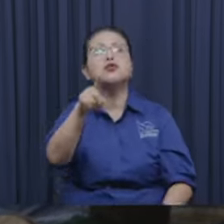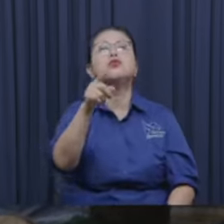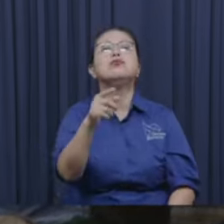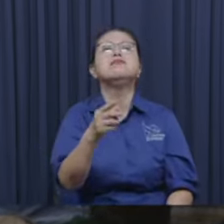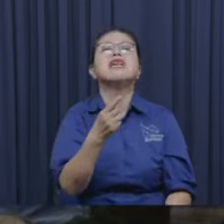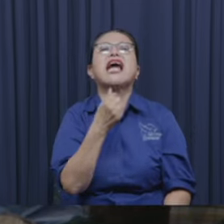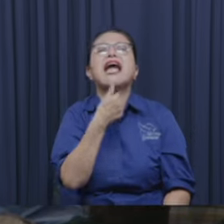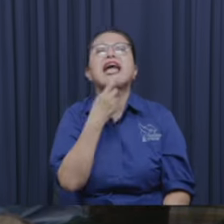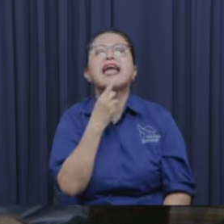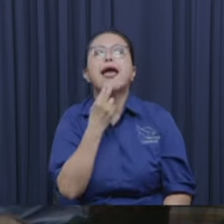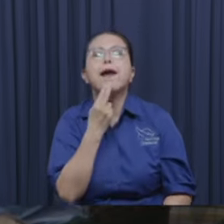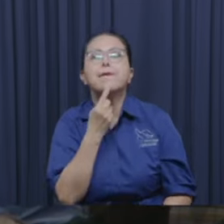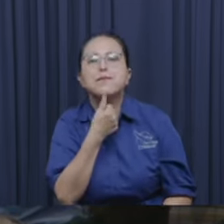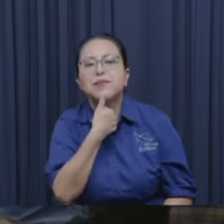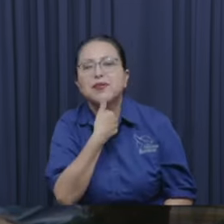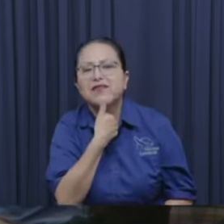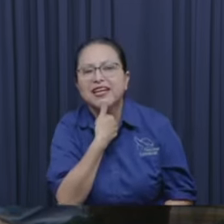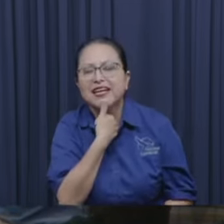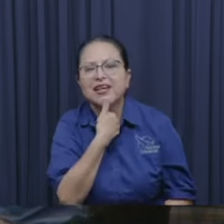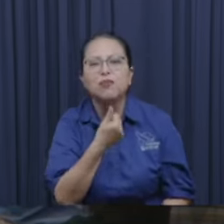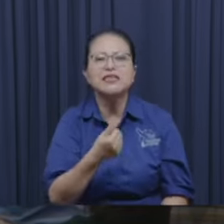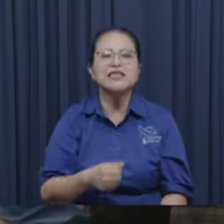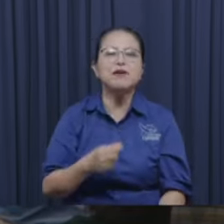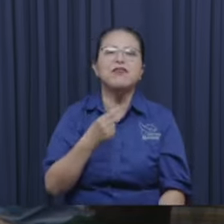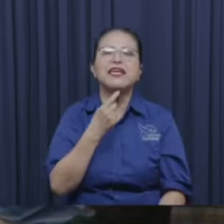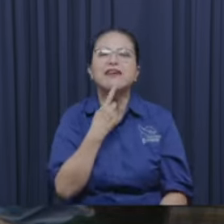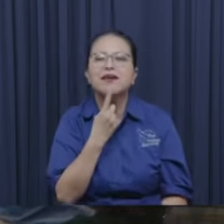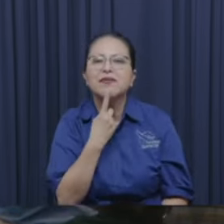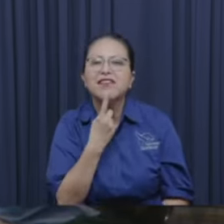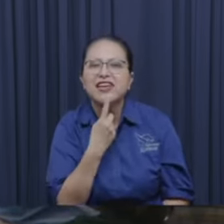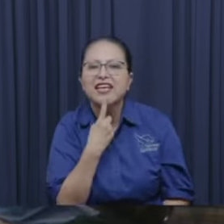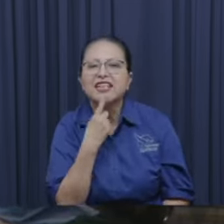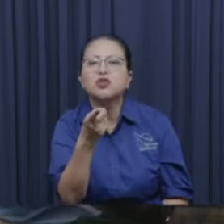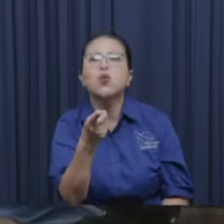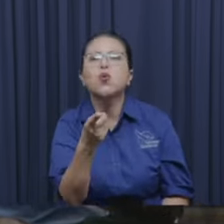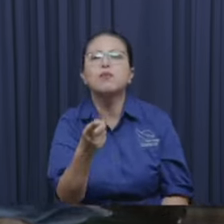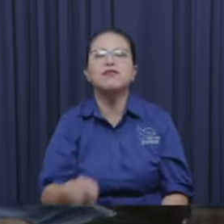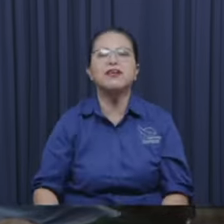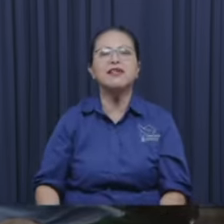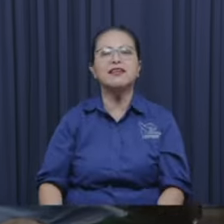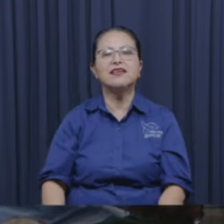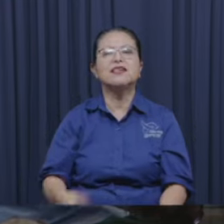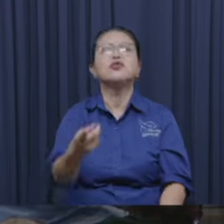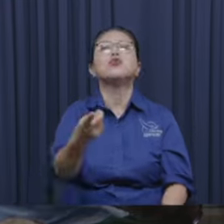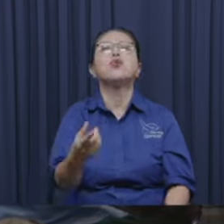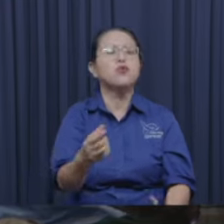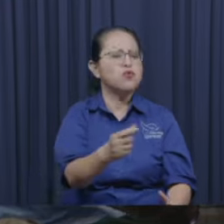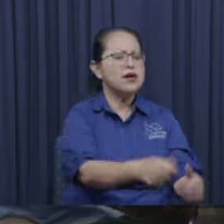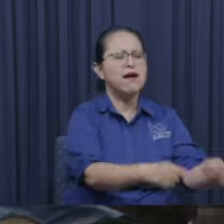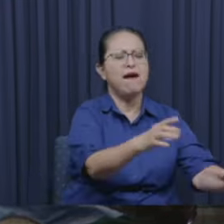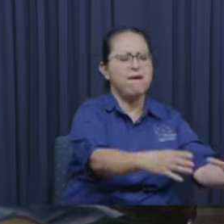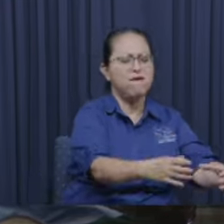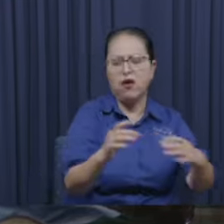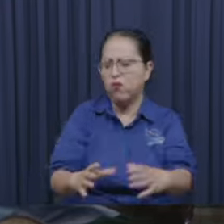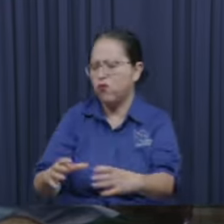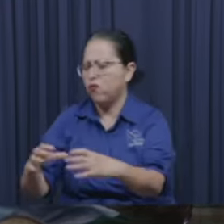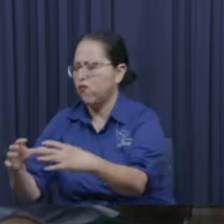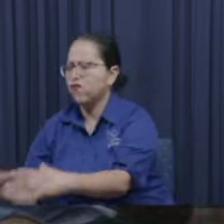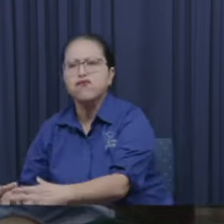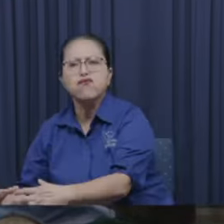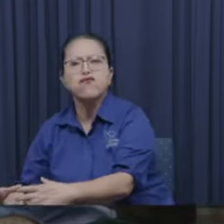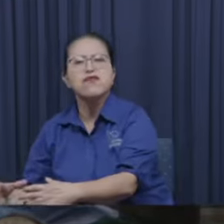ser usted Elías o Eliseo de la doble porción era el Eliseo hermano que yo